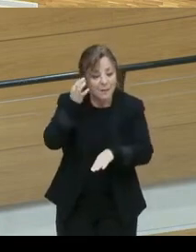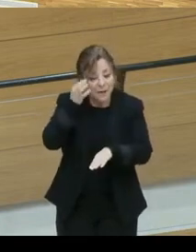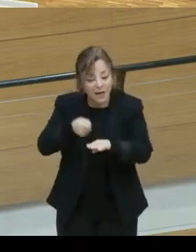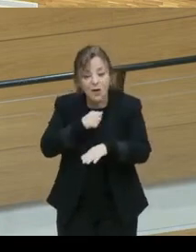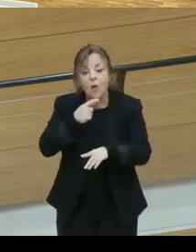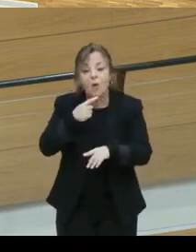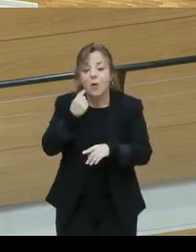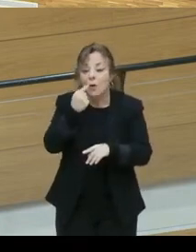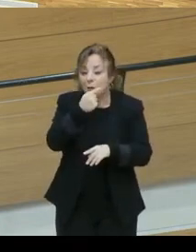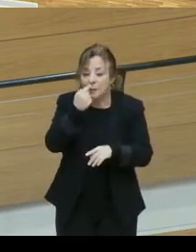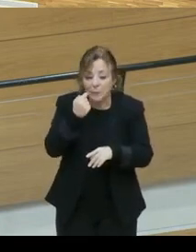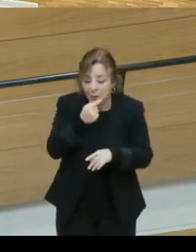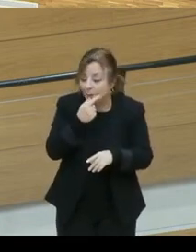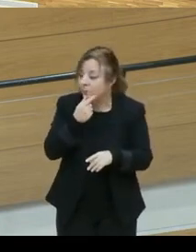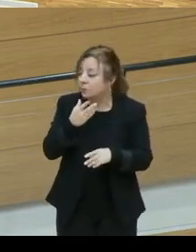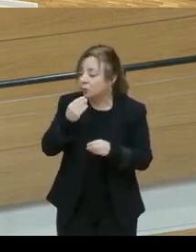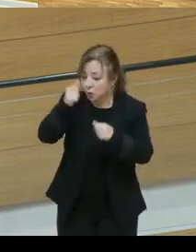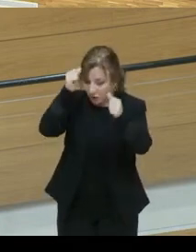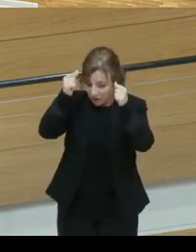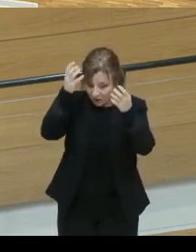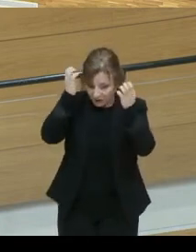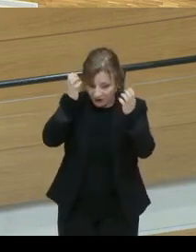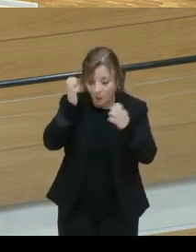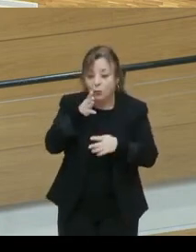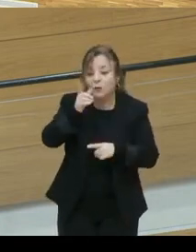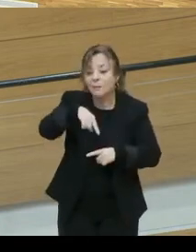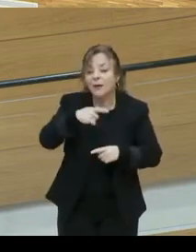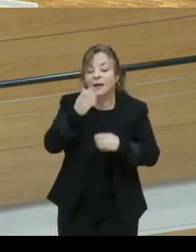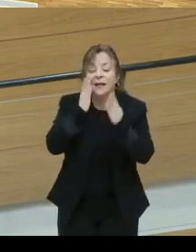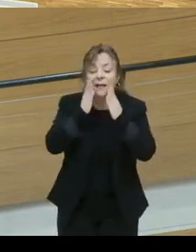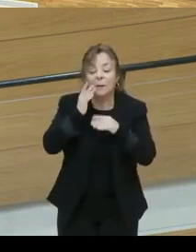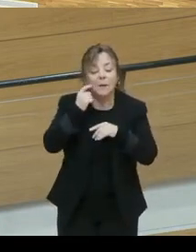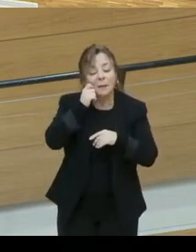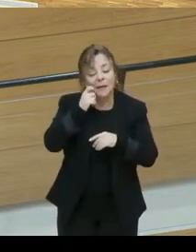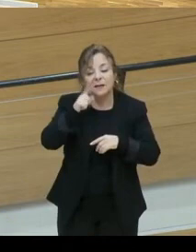labios y muchos champús y cremas para la piel y la cara.